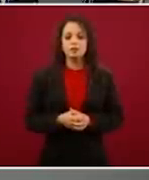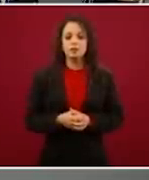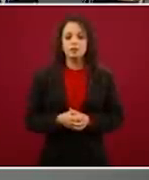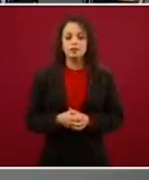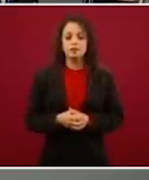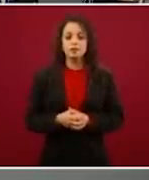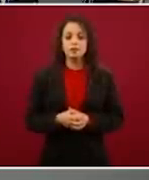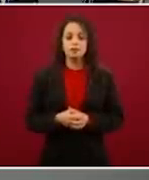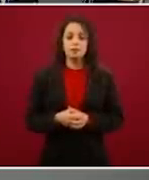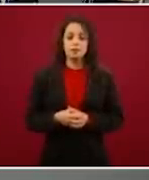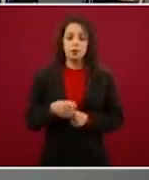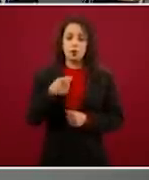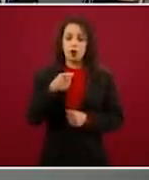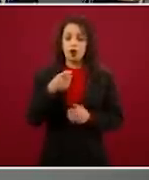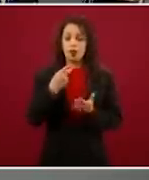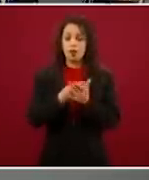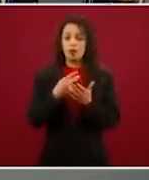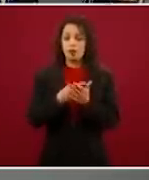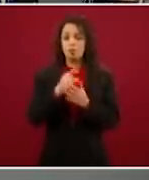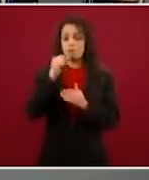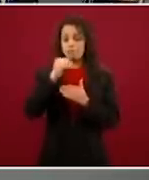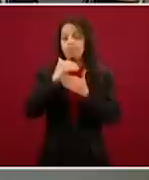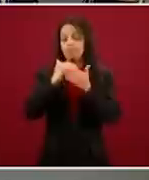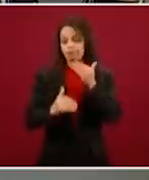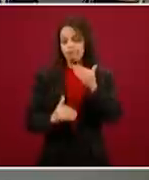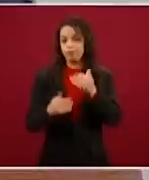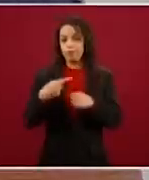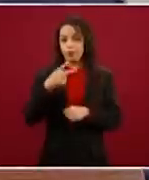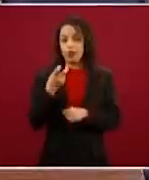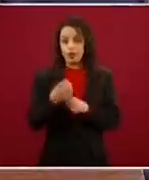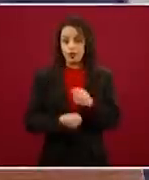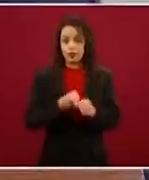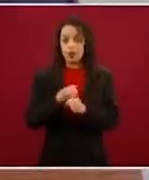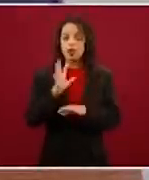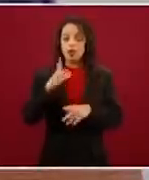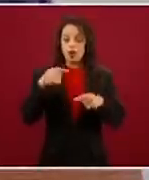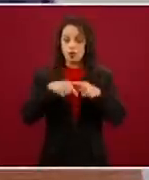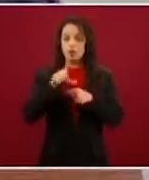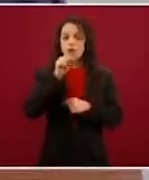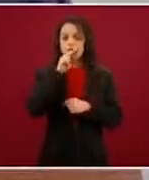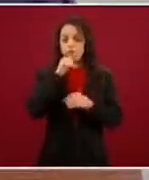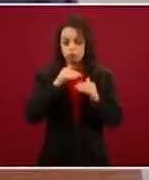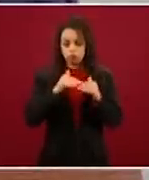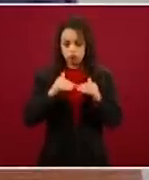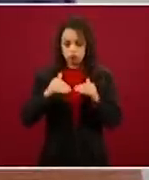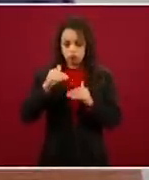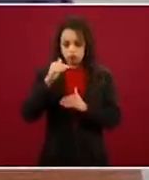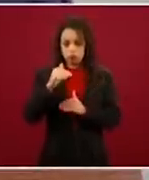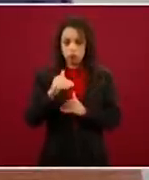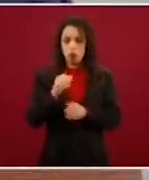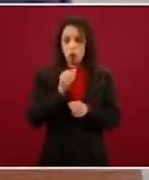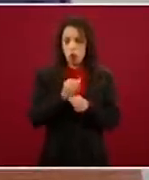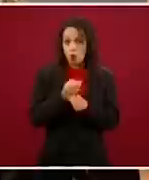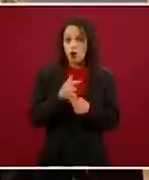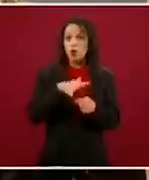pero esta semana empezó a recuperarse, no sé cómo esté ahora.